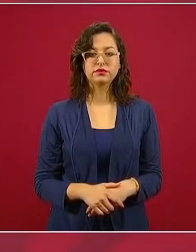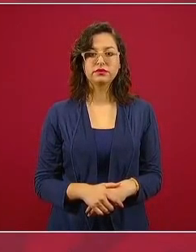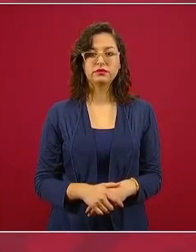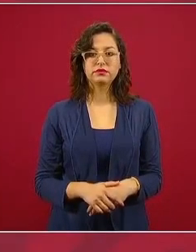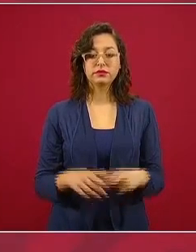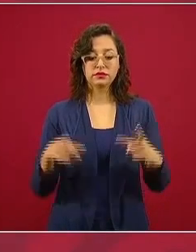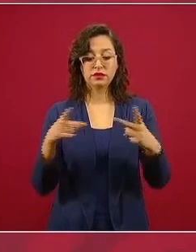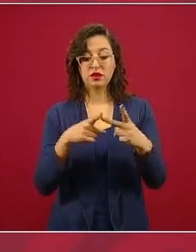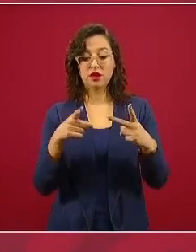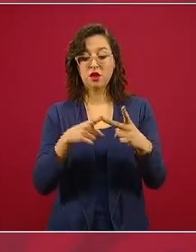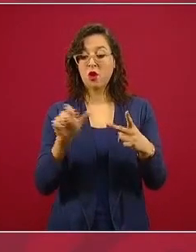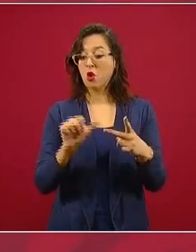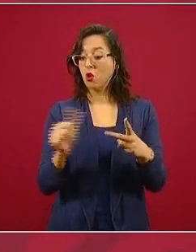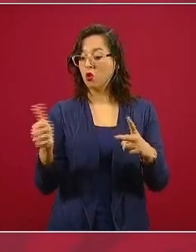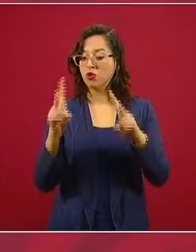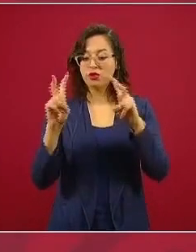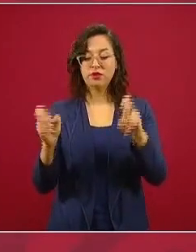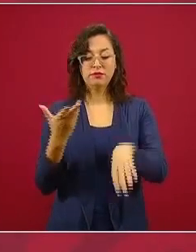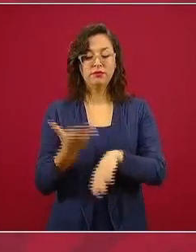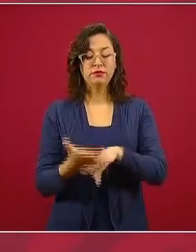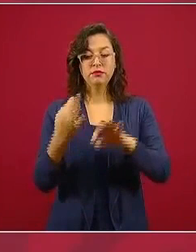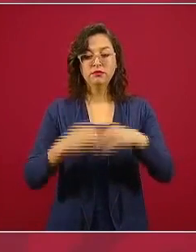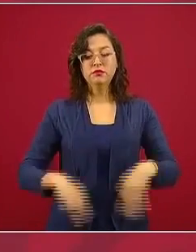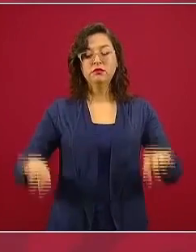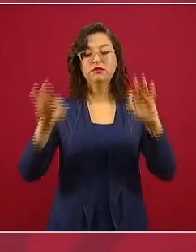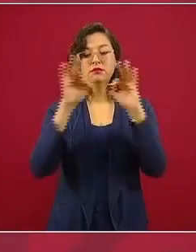el día de ayer es el anuncio